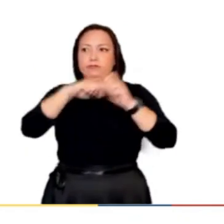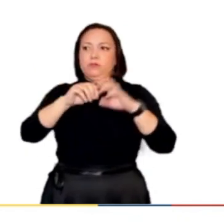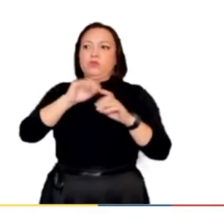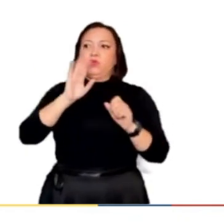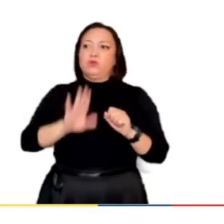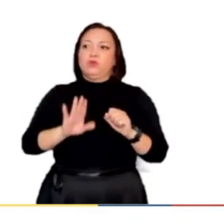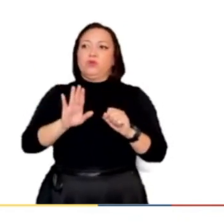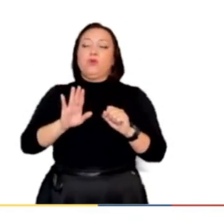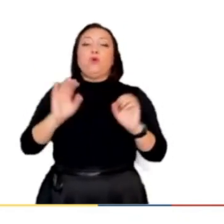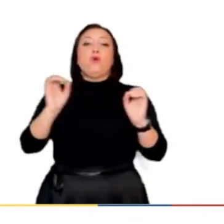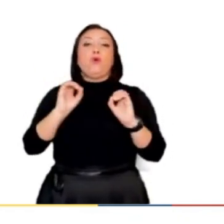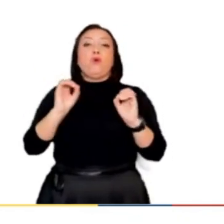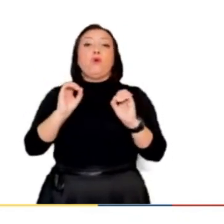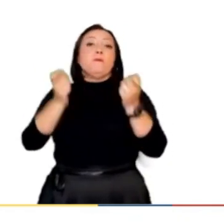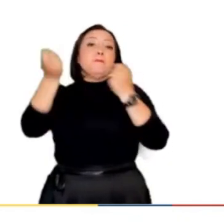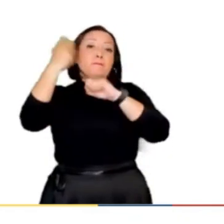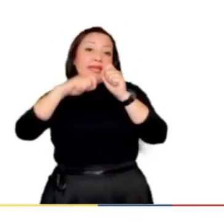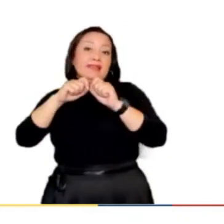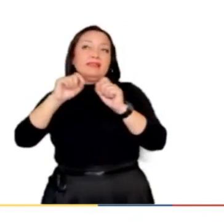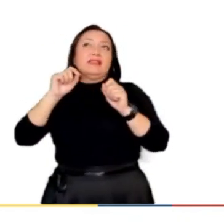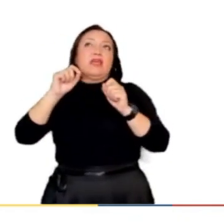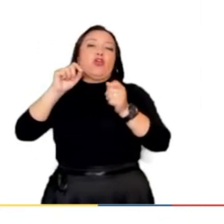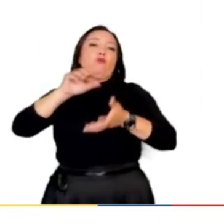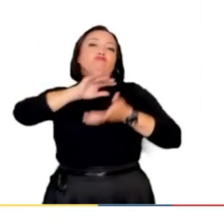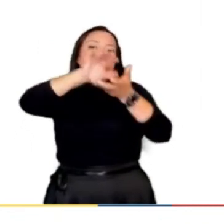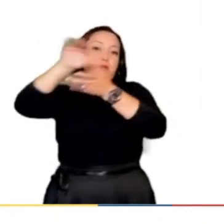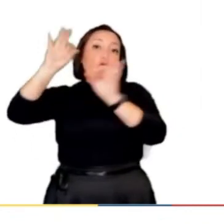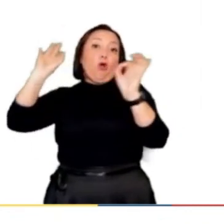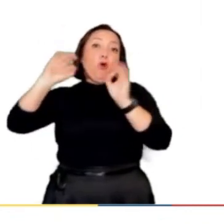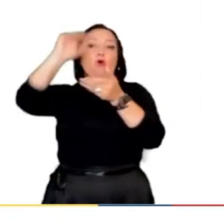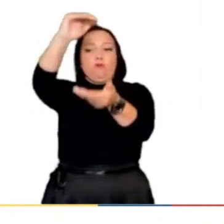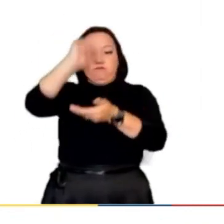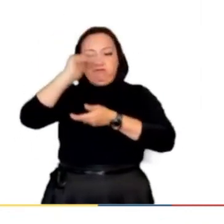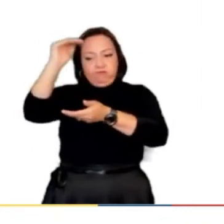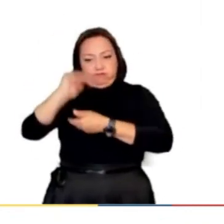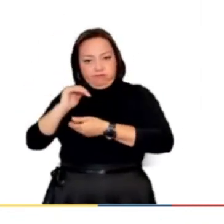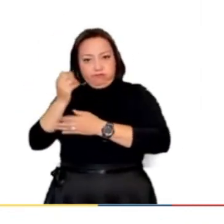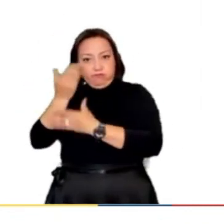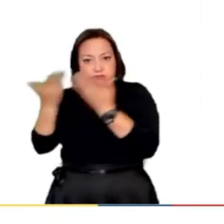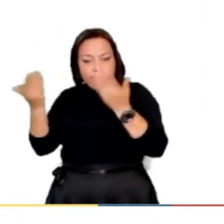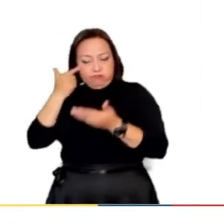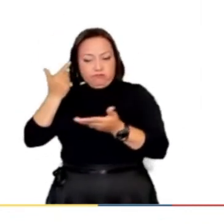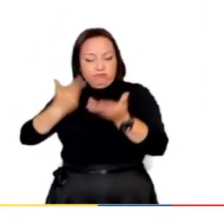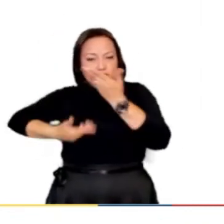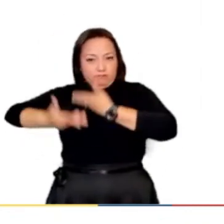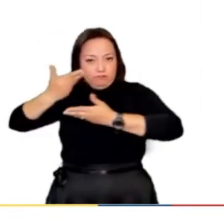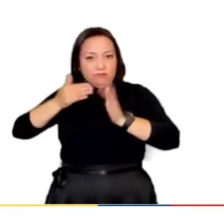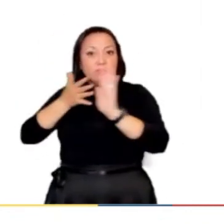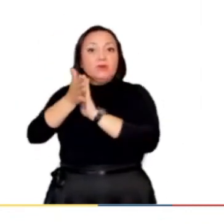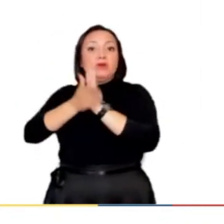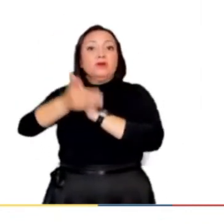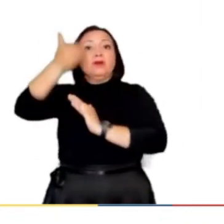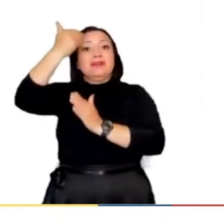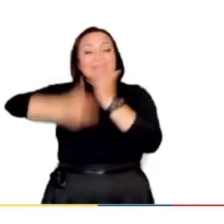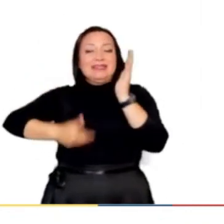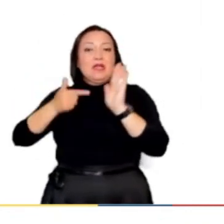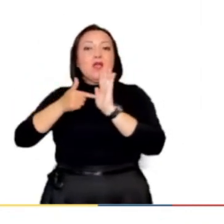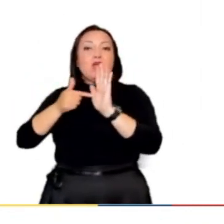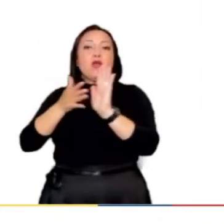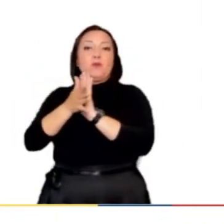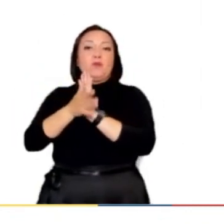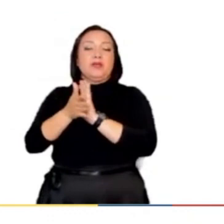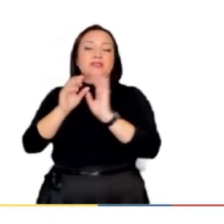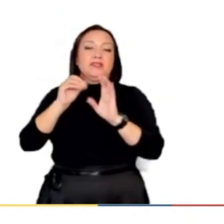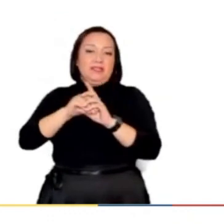cliente exportador e importador, a su vez de la declaración de declaración de importación y exportación, y